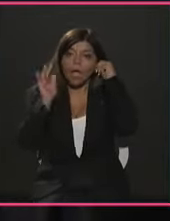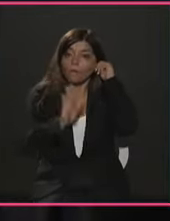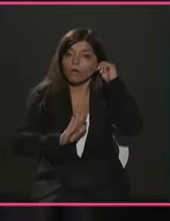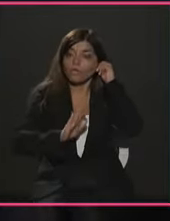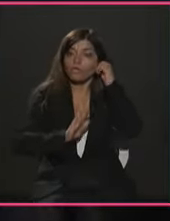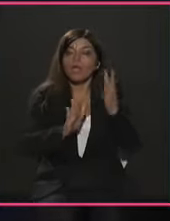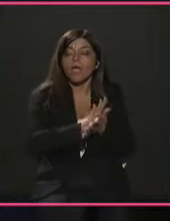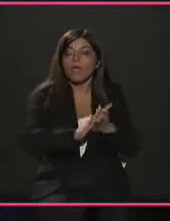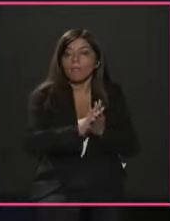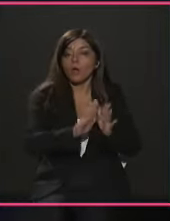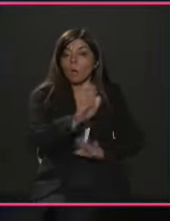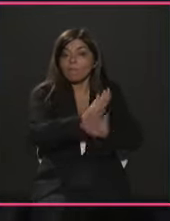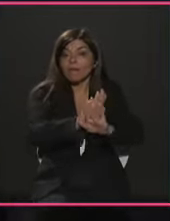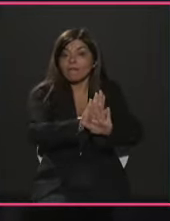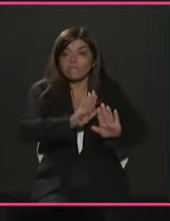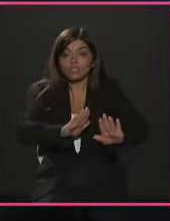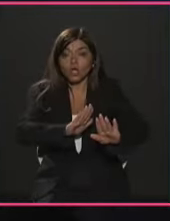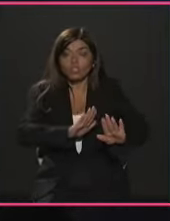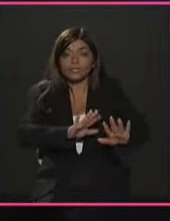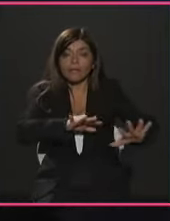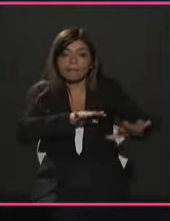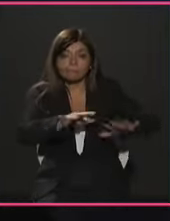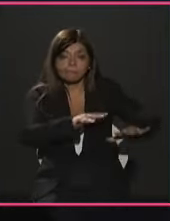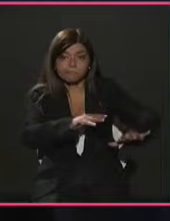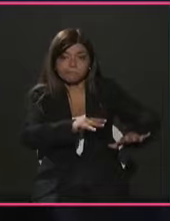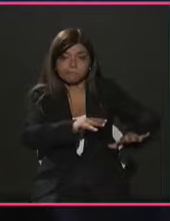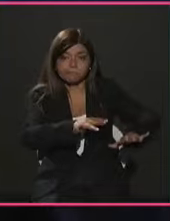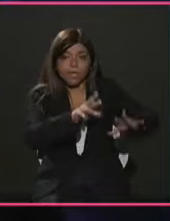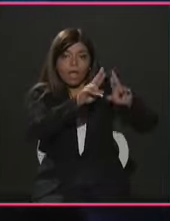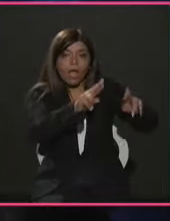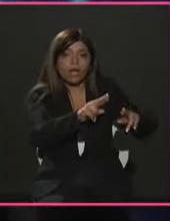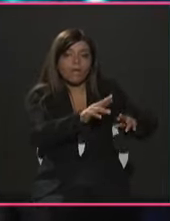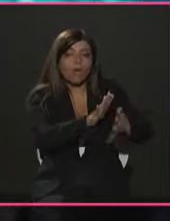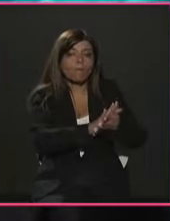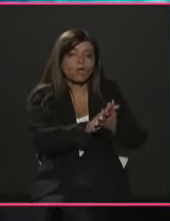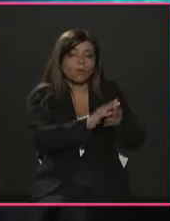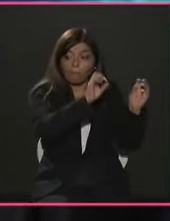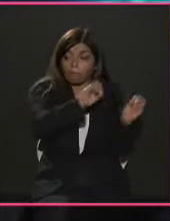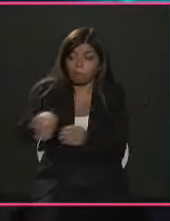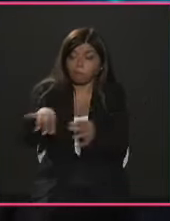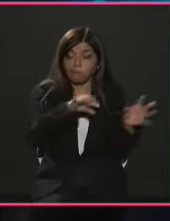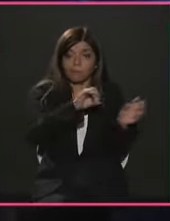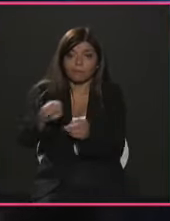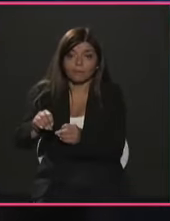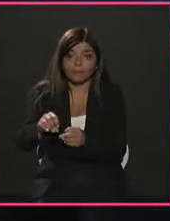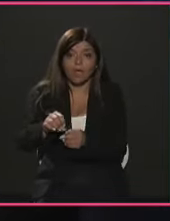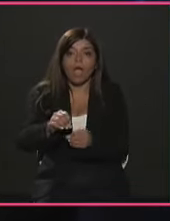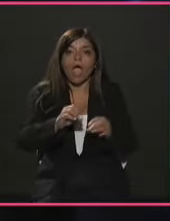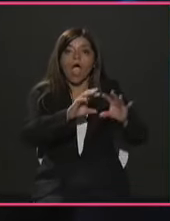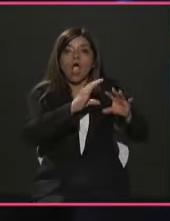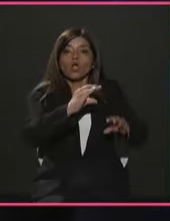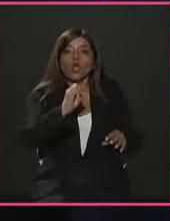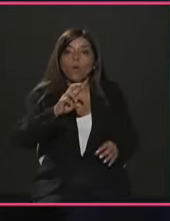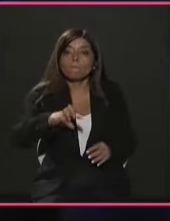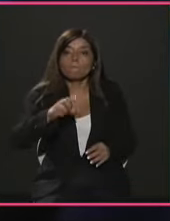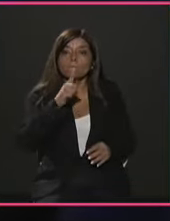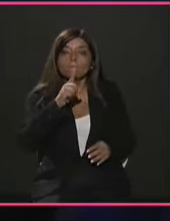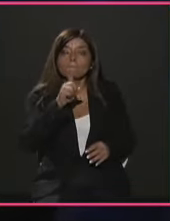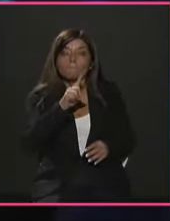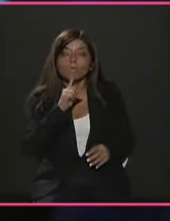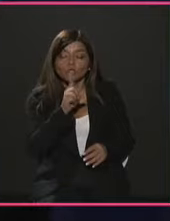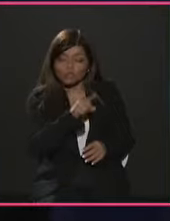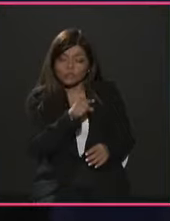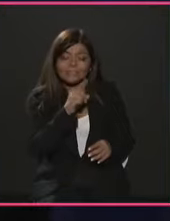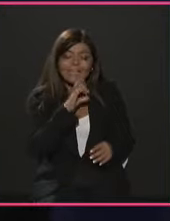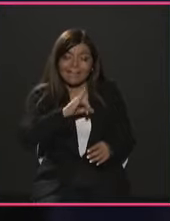creación de desechos orgánicos en vez de mandar por ejemplo los vertederos mandamos al compostaje todas estas